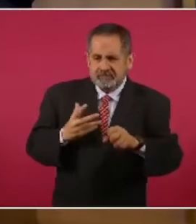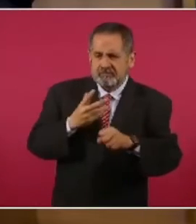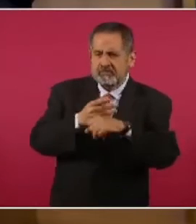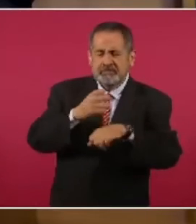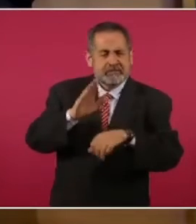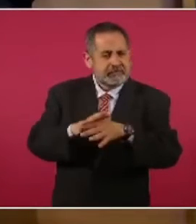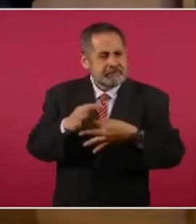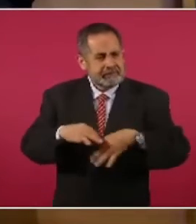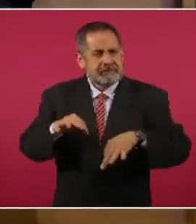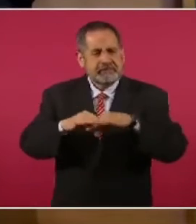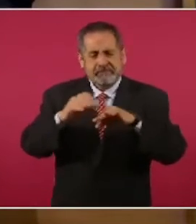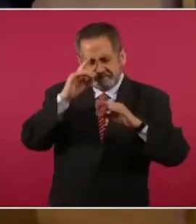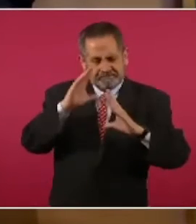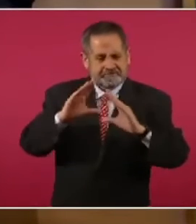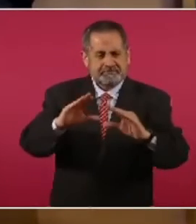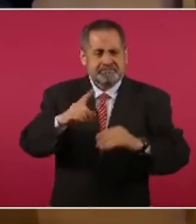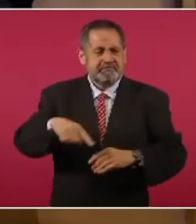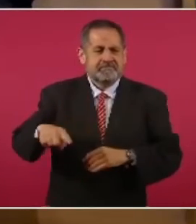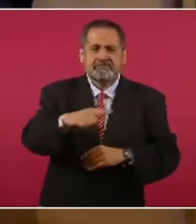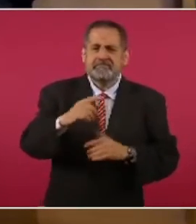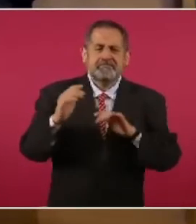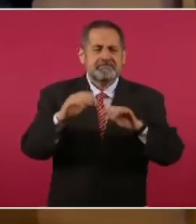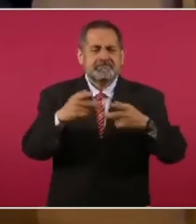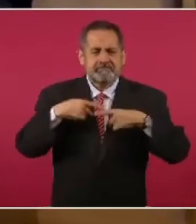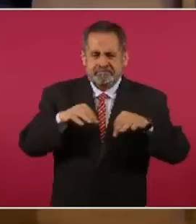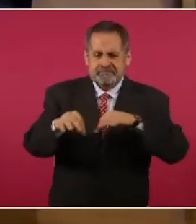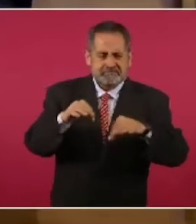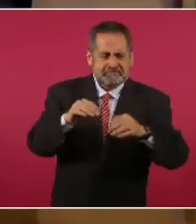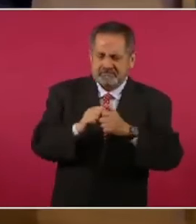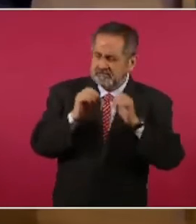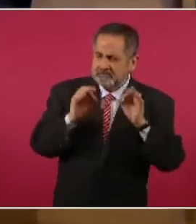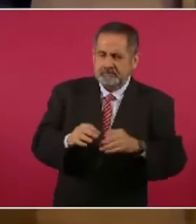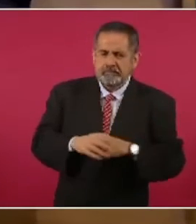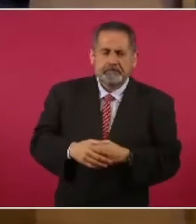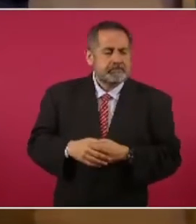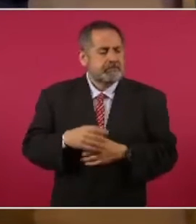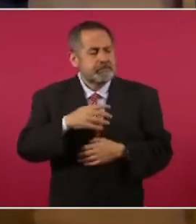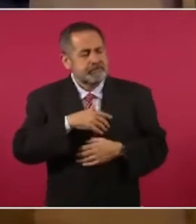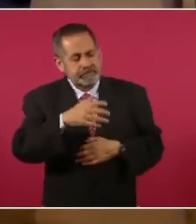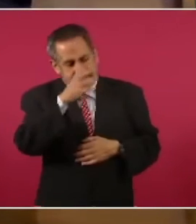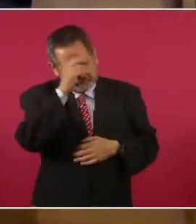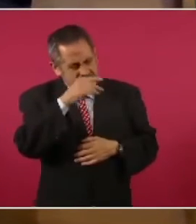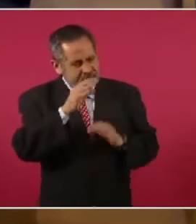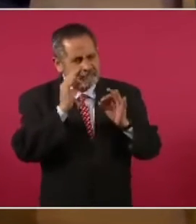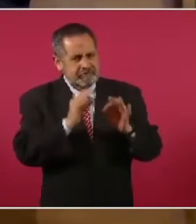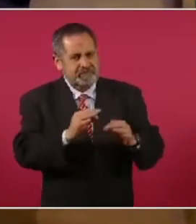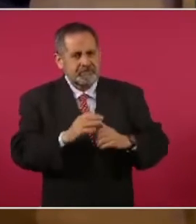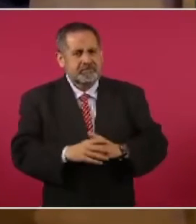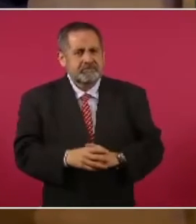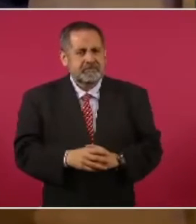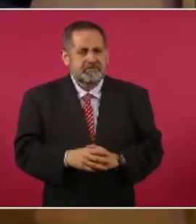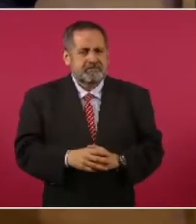de calidad para el pueblo. Estamos totalmente de acuerdo. Mira,